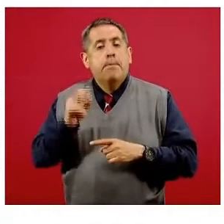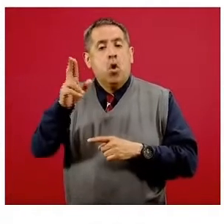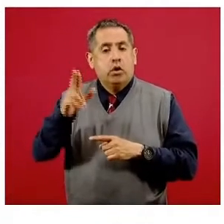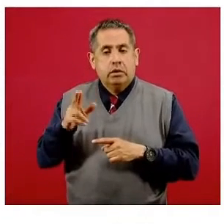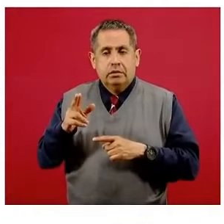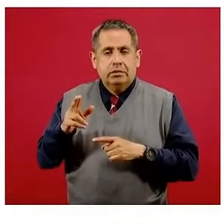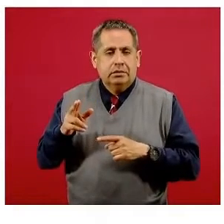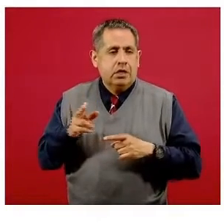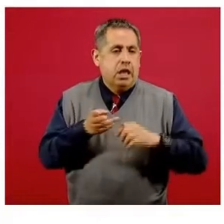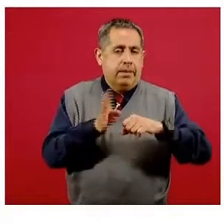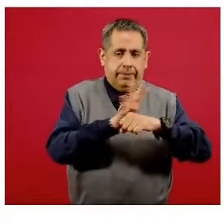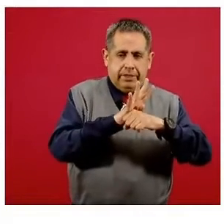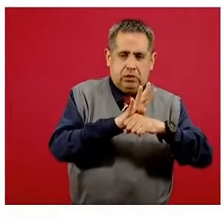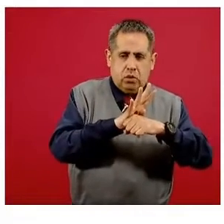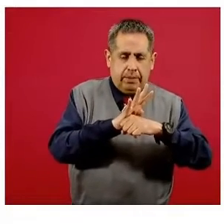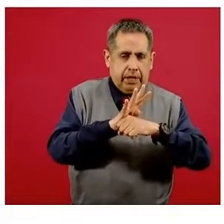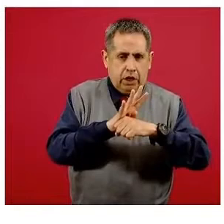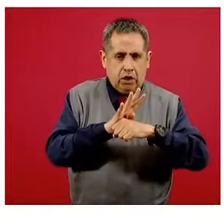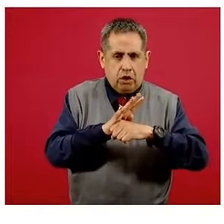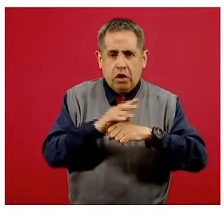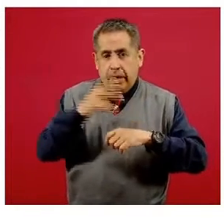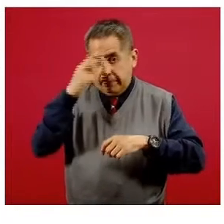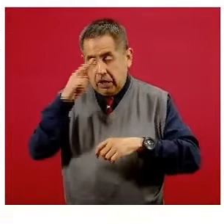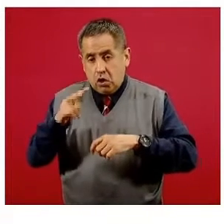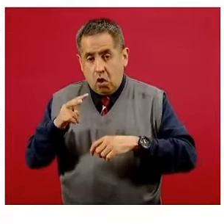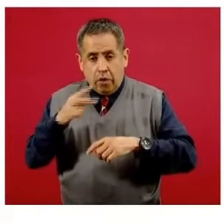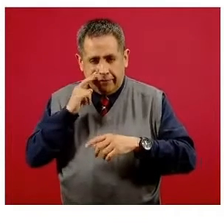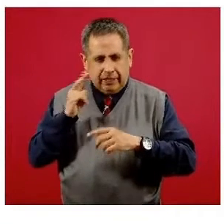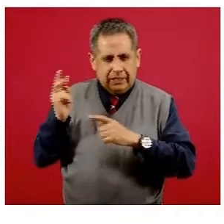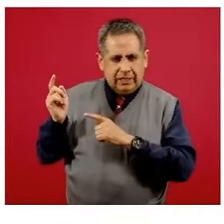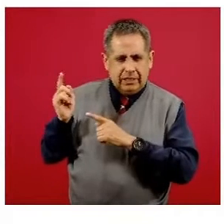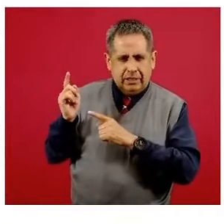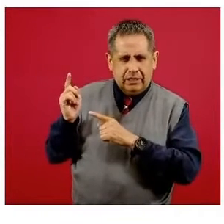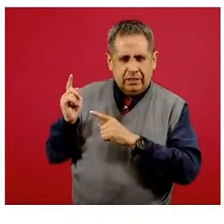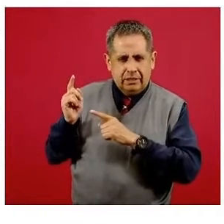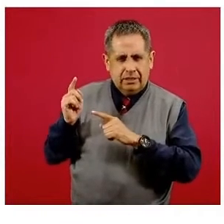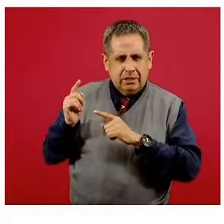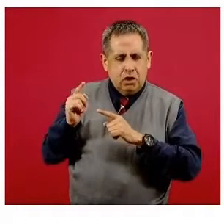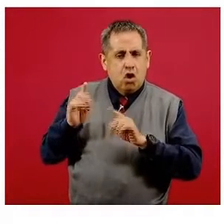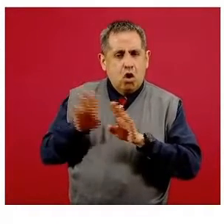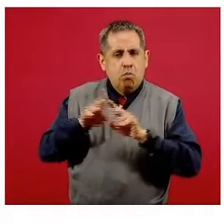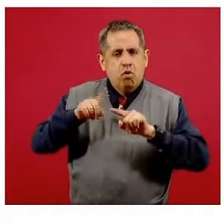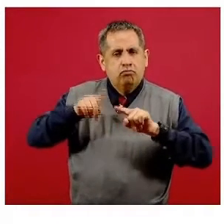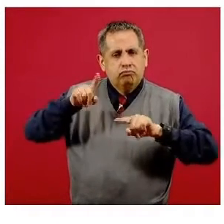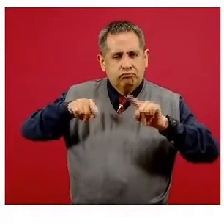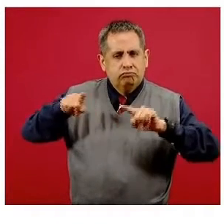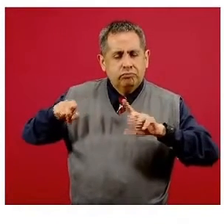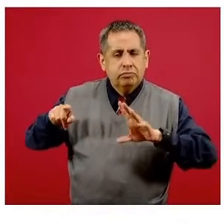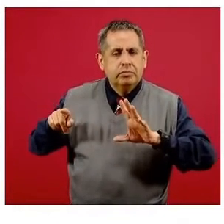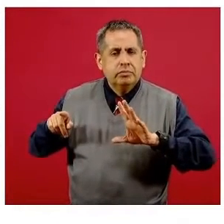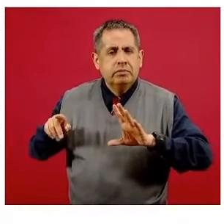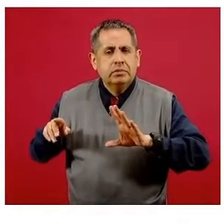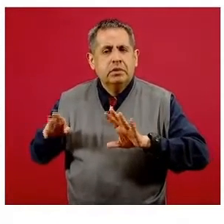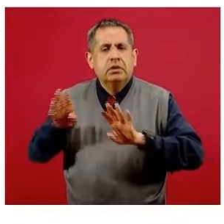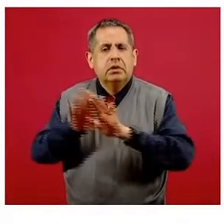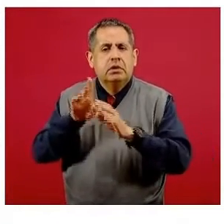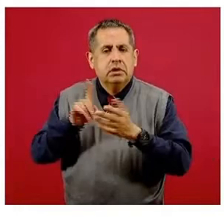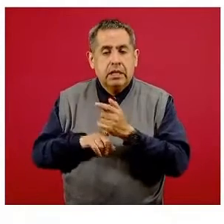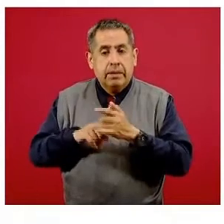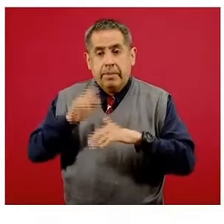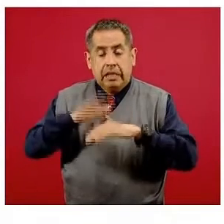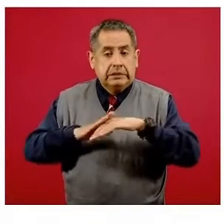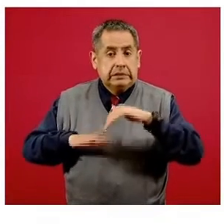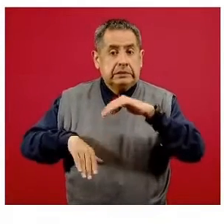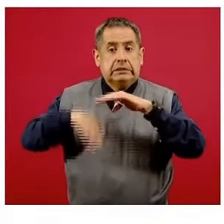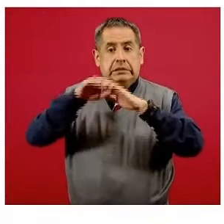enfermedad viral del COVID-19, en México ahí está la distribución de frecuencias. De hecho, el pico